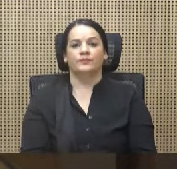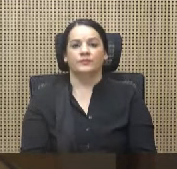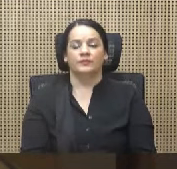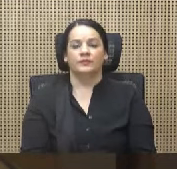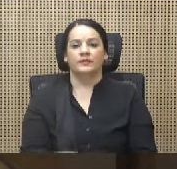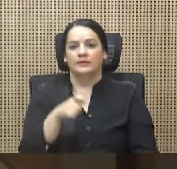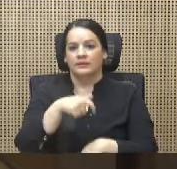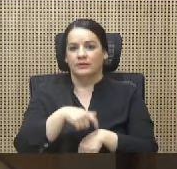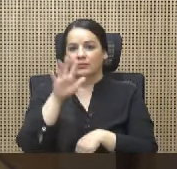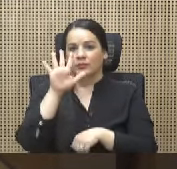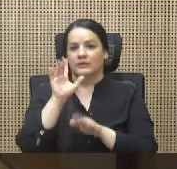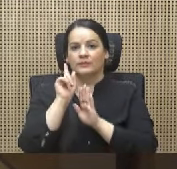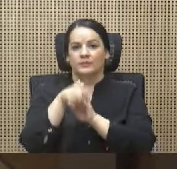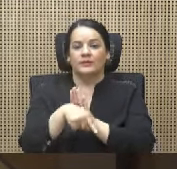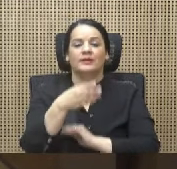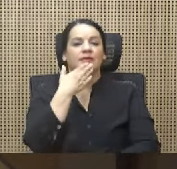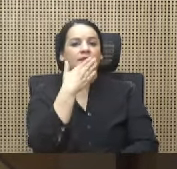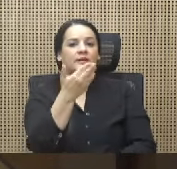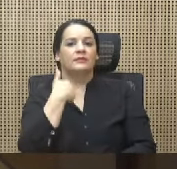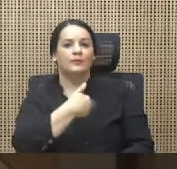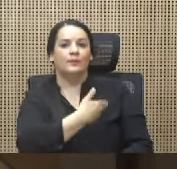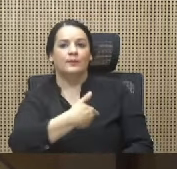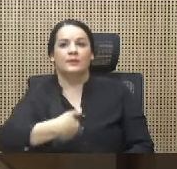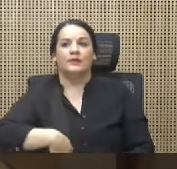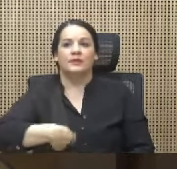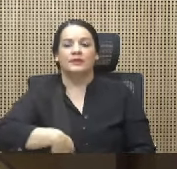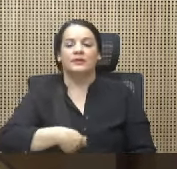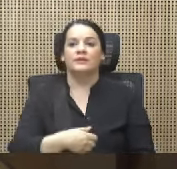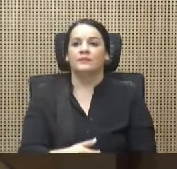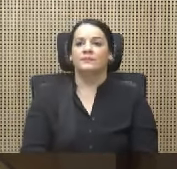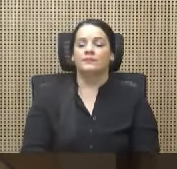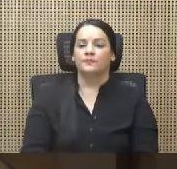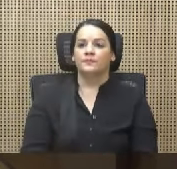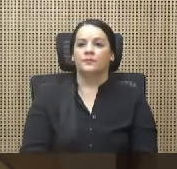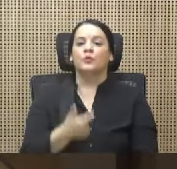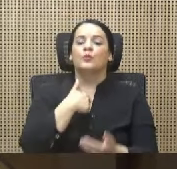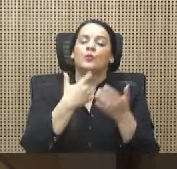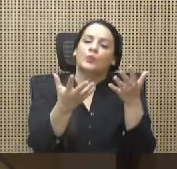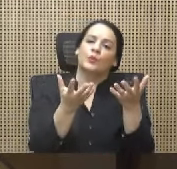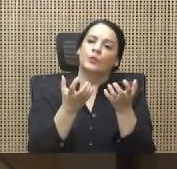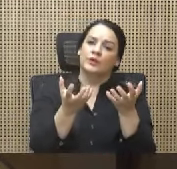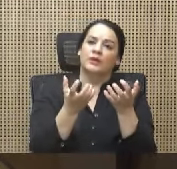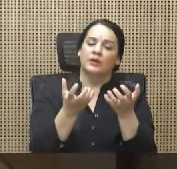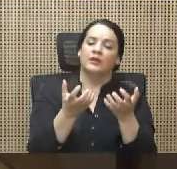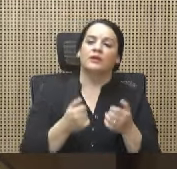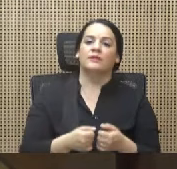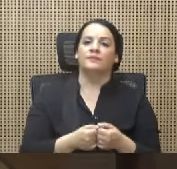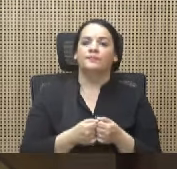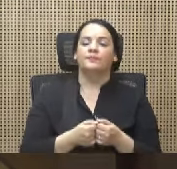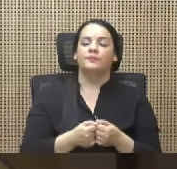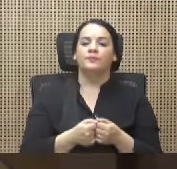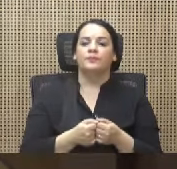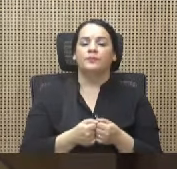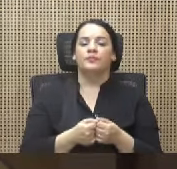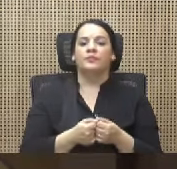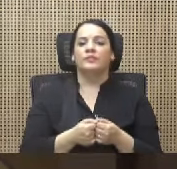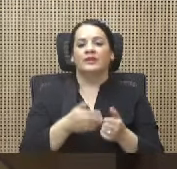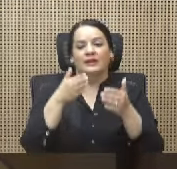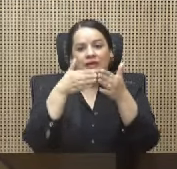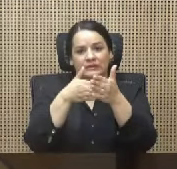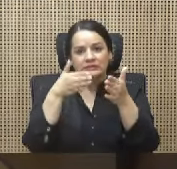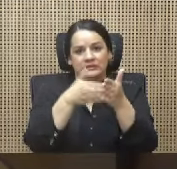Hasta por 5 minutos. Muchas gracias, señor presidente. Yo quería insistir